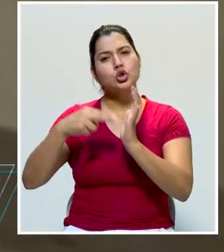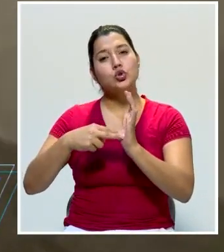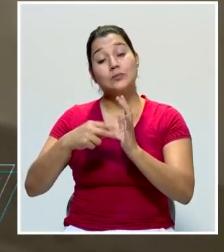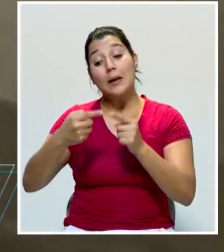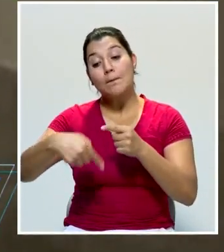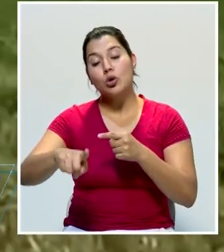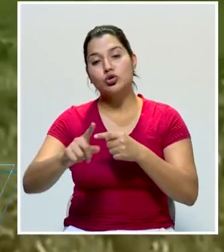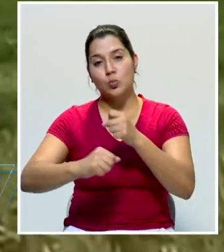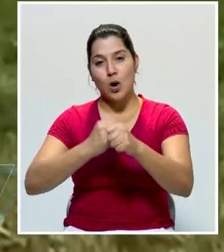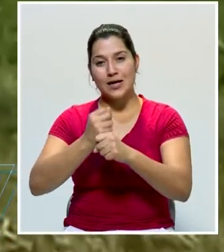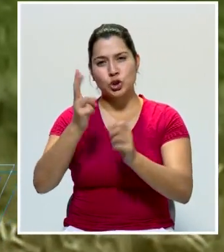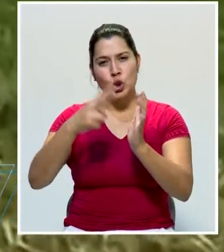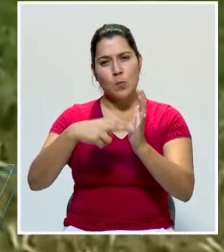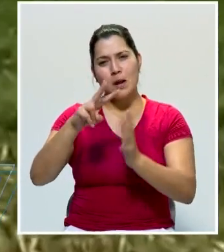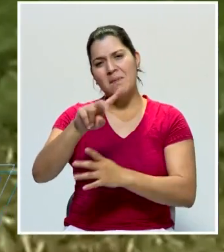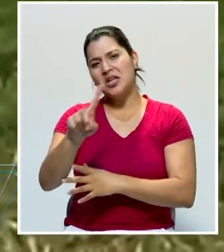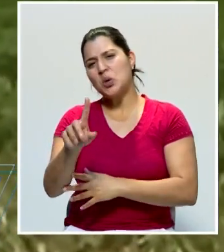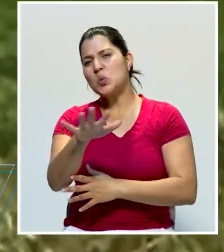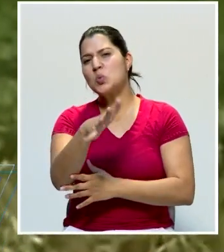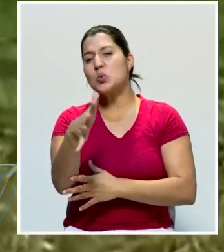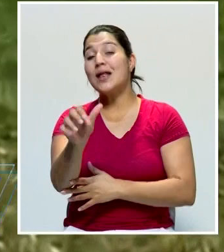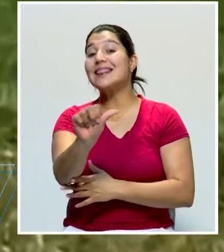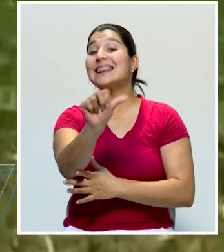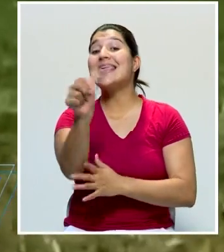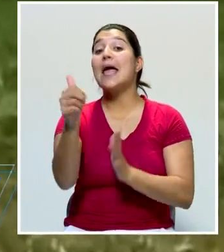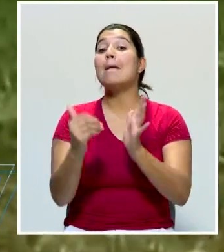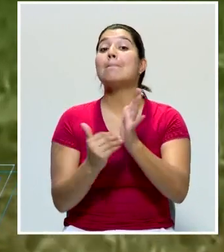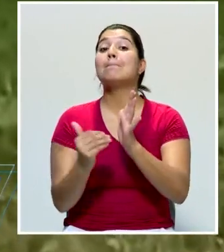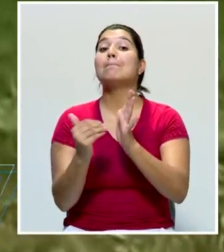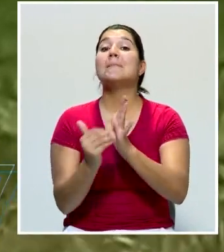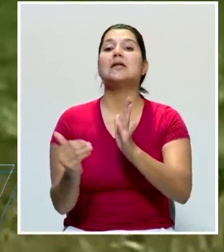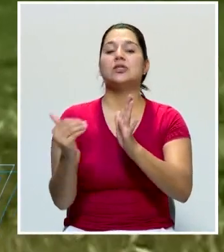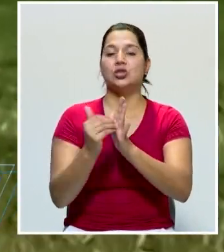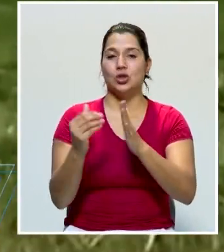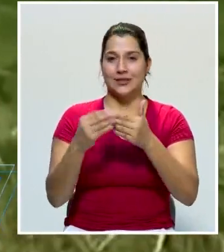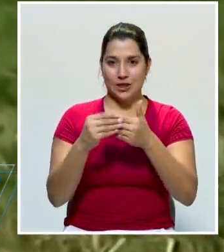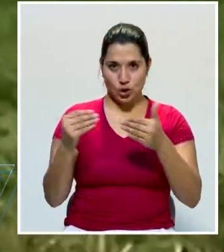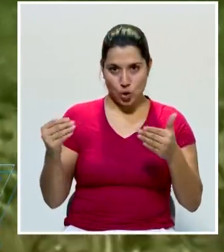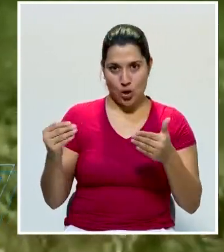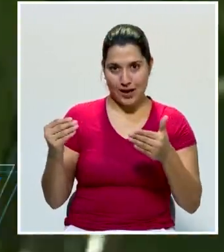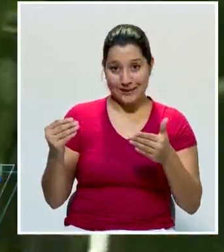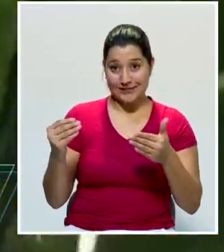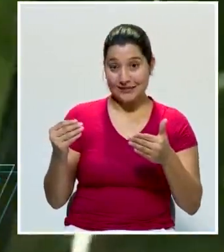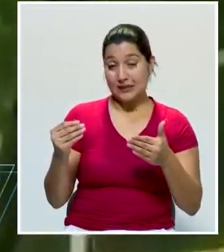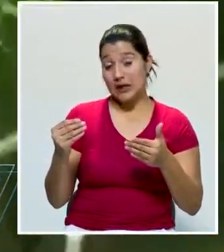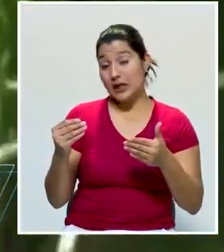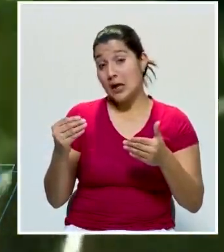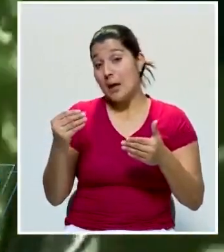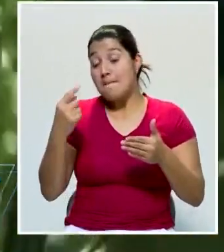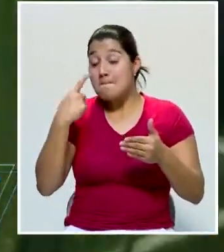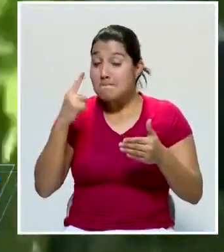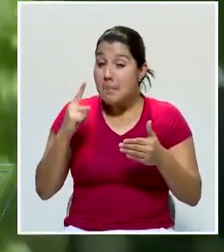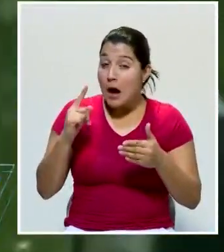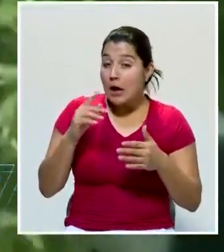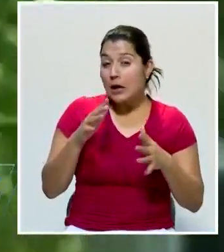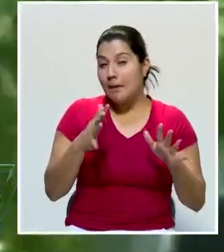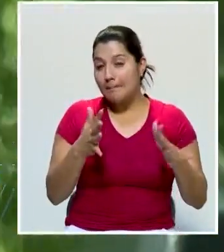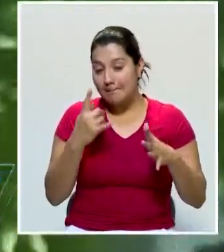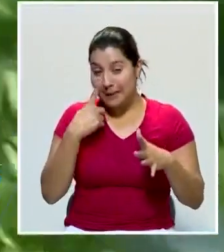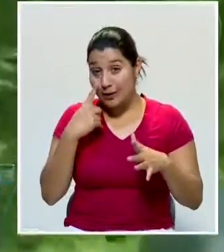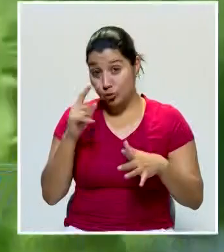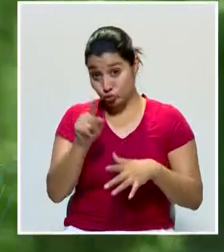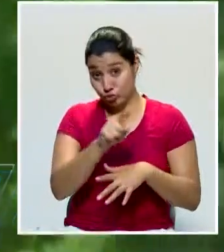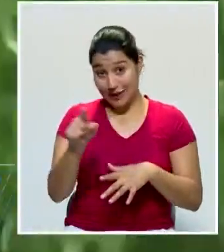2021 puede andar por los 10 billones de dólares. Entonces, es solo para ir viendo. Si usted ve, ya Colombia está